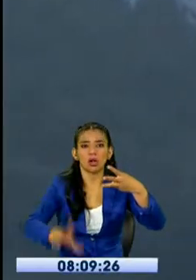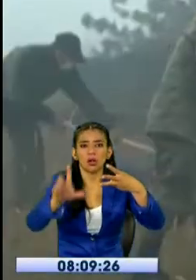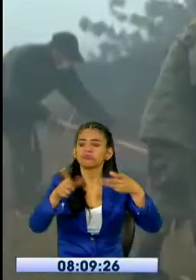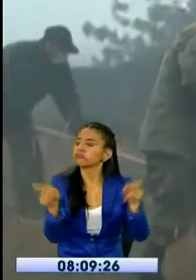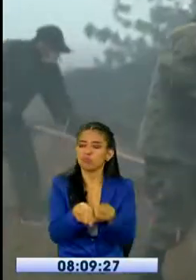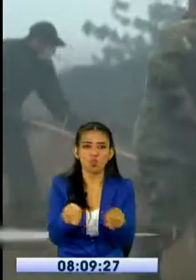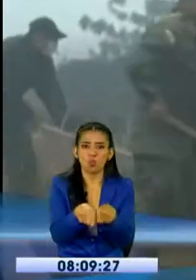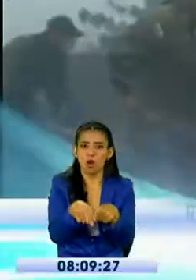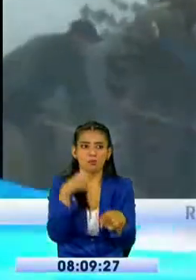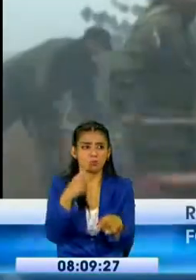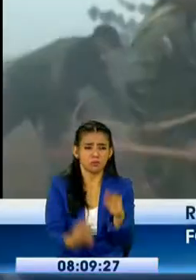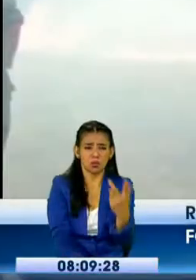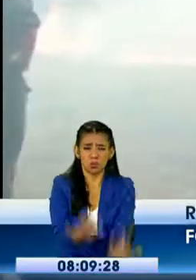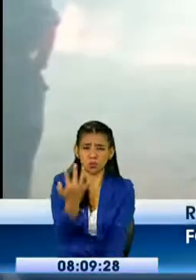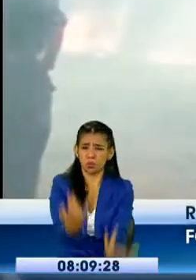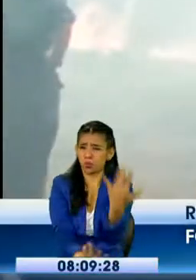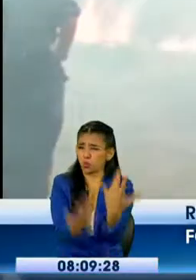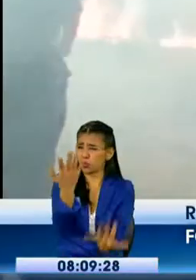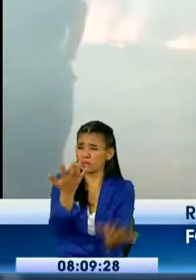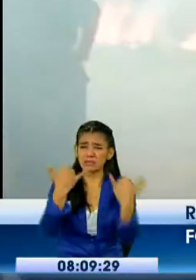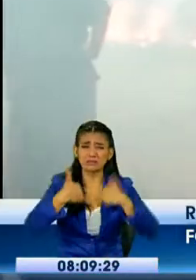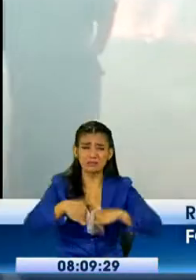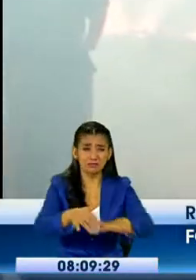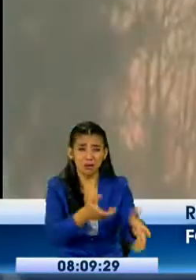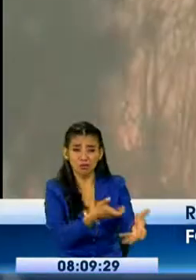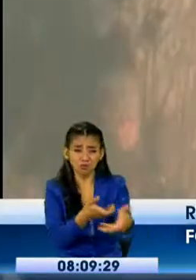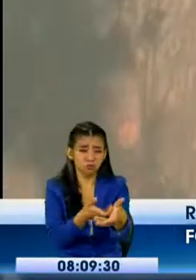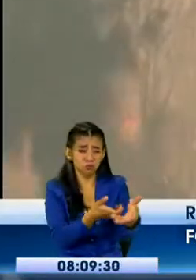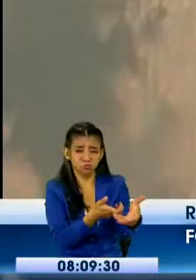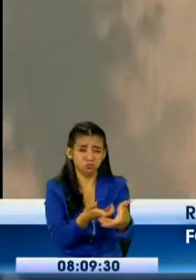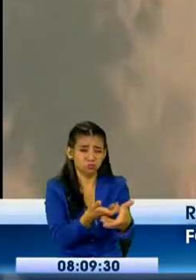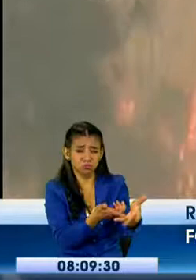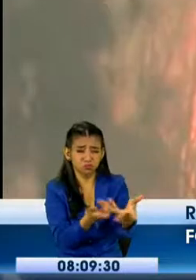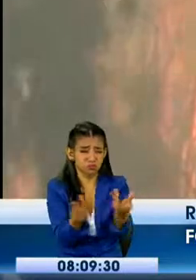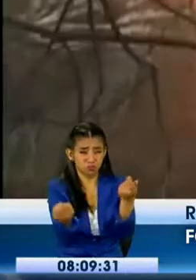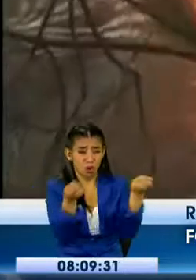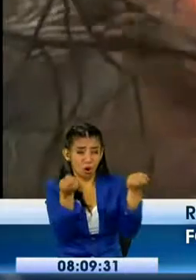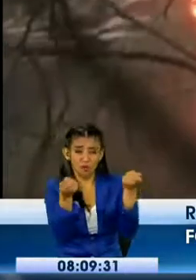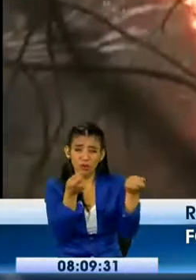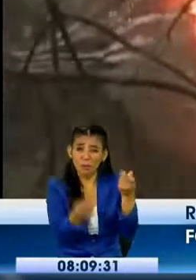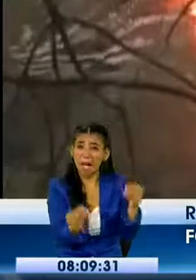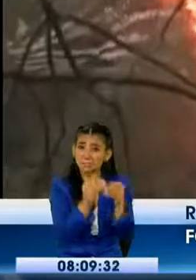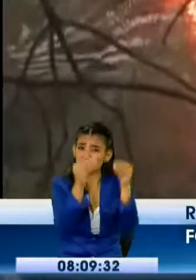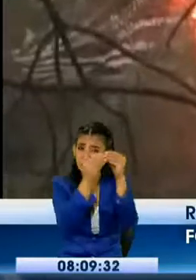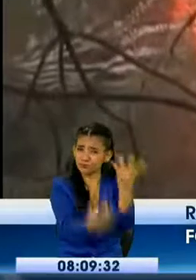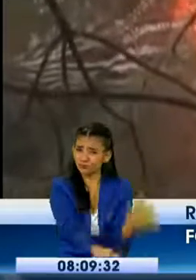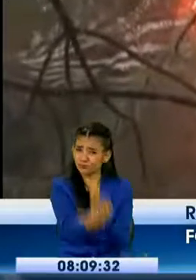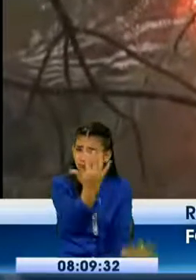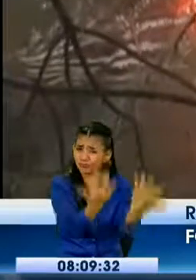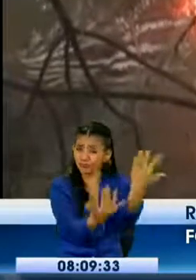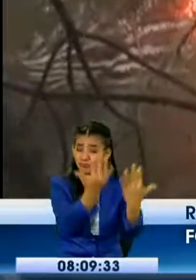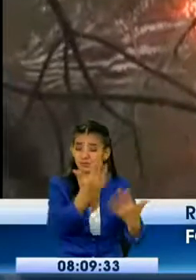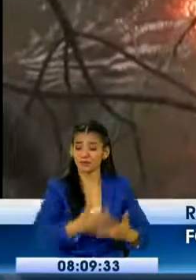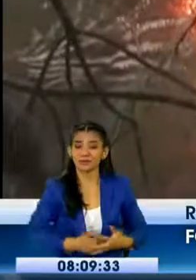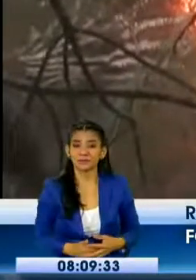las llamas no han perdonado y los bomberos luchan para someter al fuego que cada vez se ha intensificado.